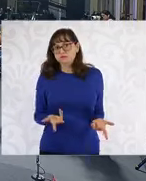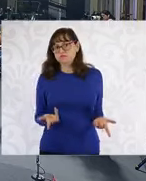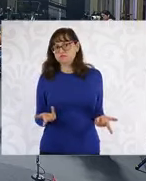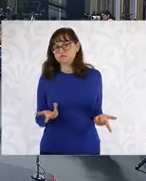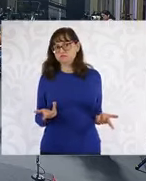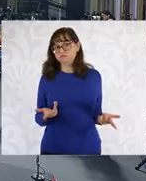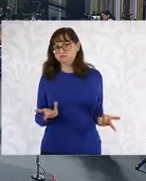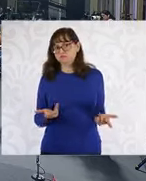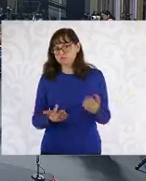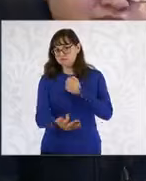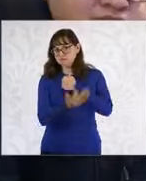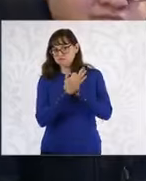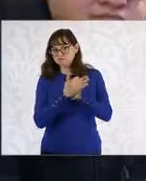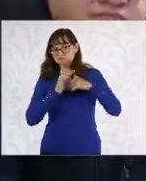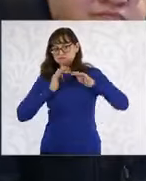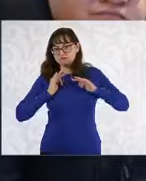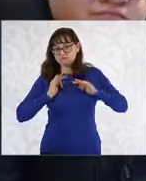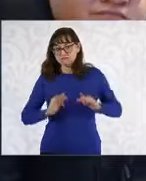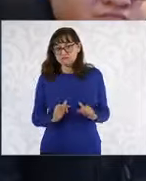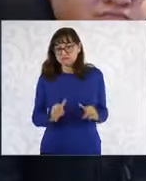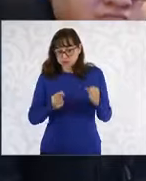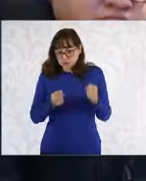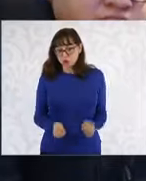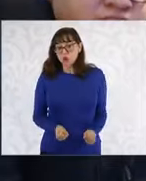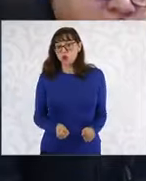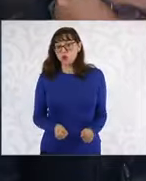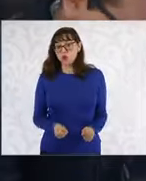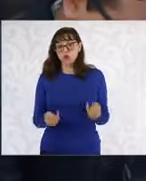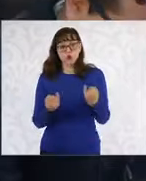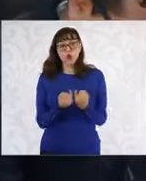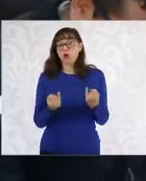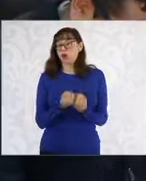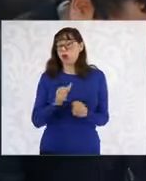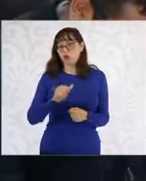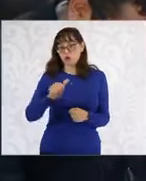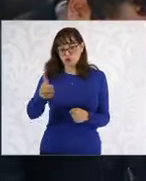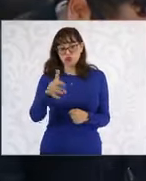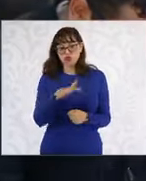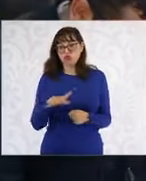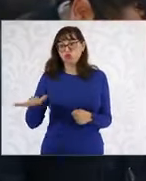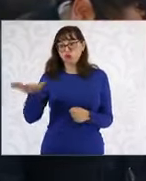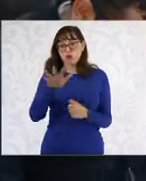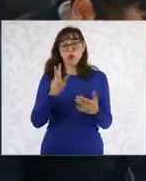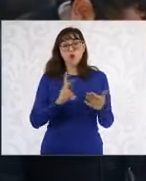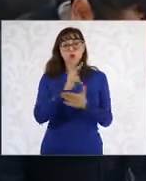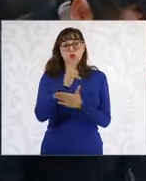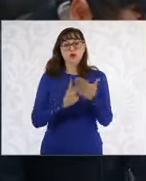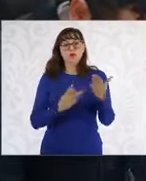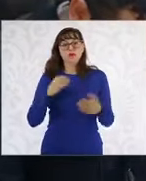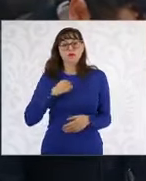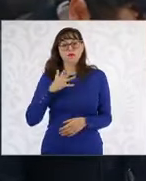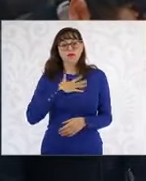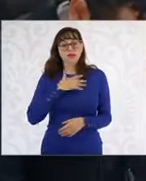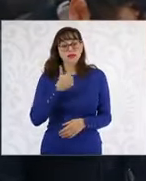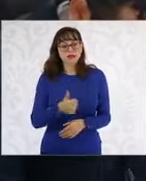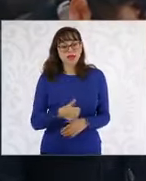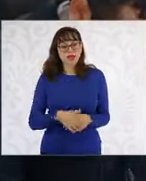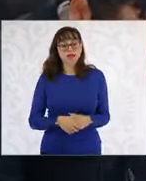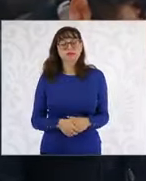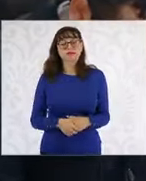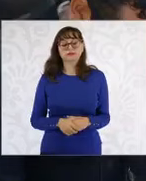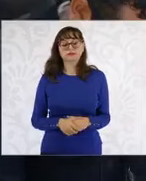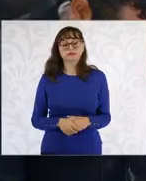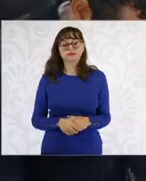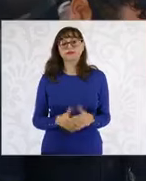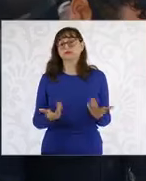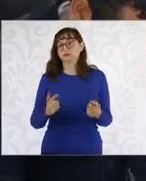esta estrategia y se nos garantice pues la seguridad como cualquier ciudadano con los programas de bienestar justamente que usted ha impulsado